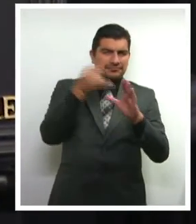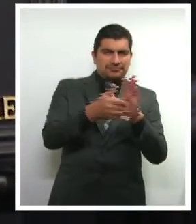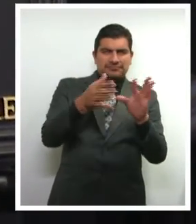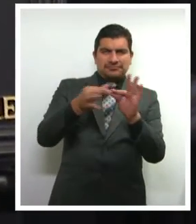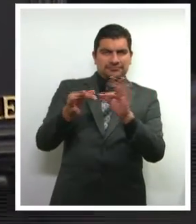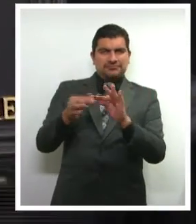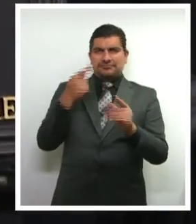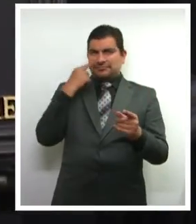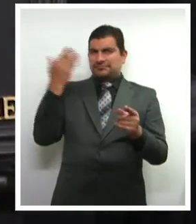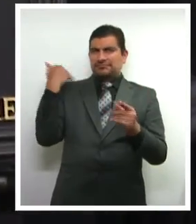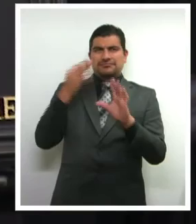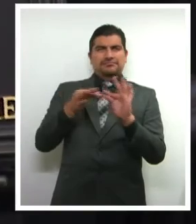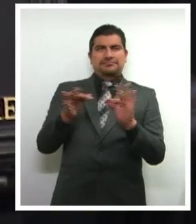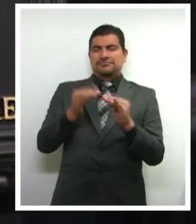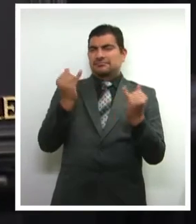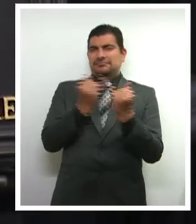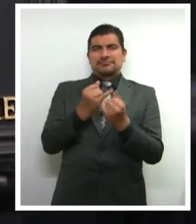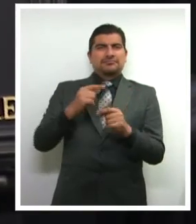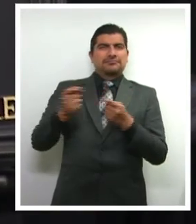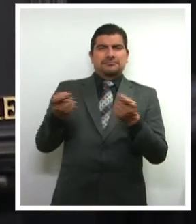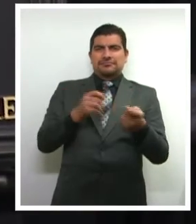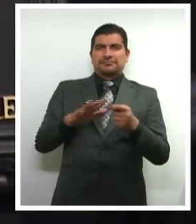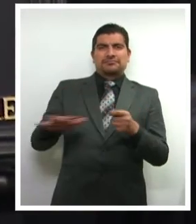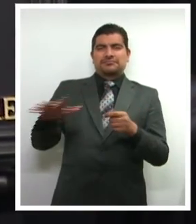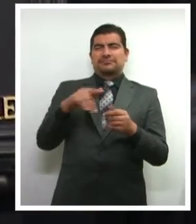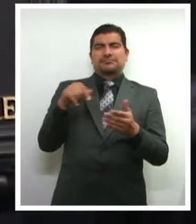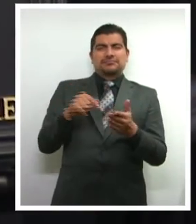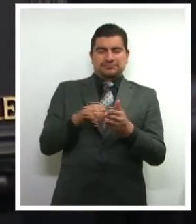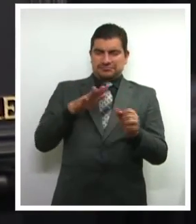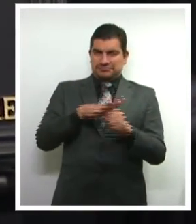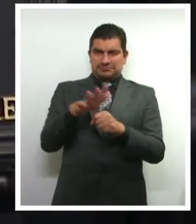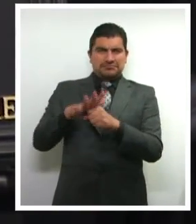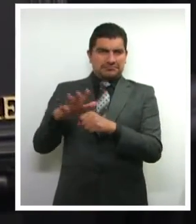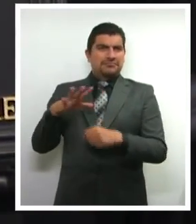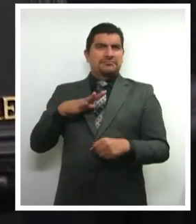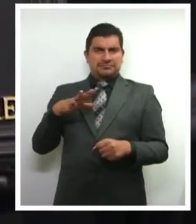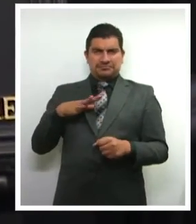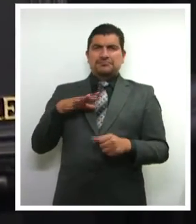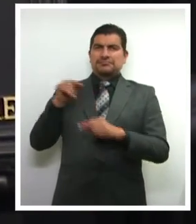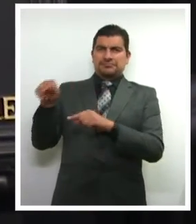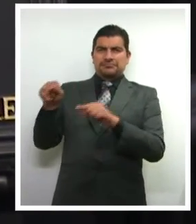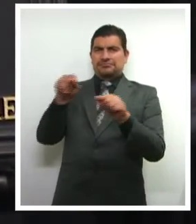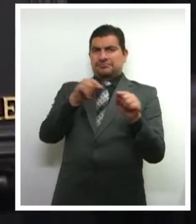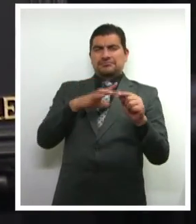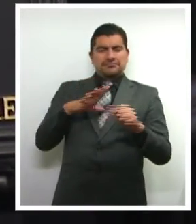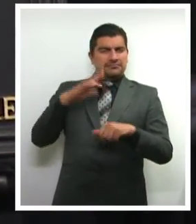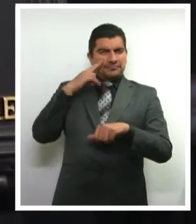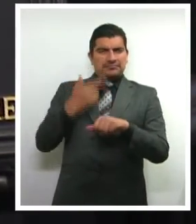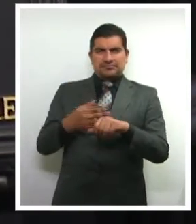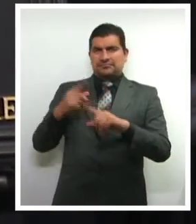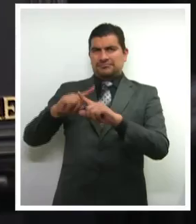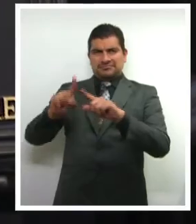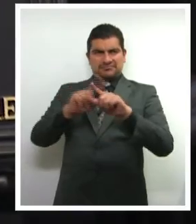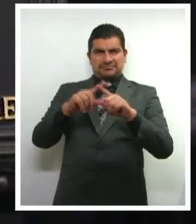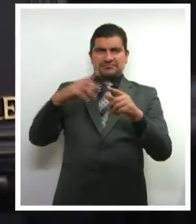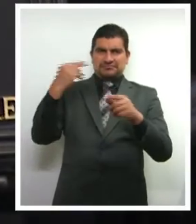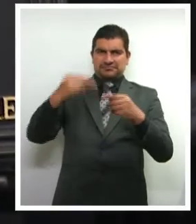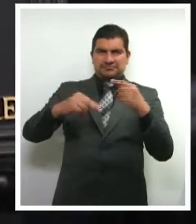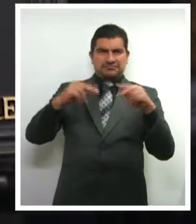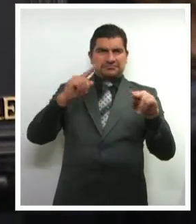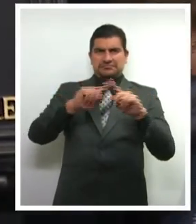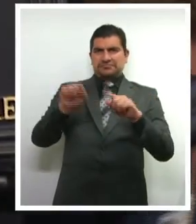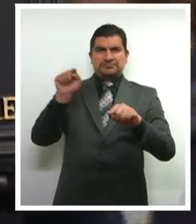ya comentaba, finalmente las coordinaciones territoriales ya existen. De hecho, tienen diferentes nombres en las